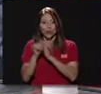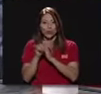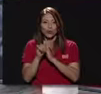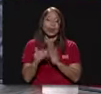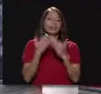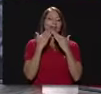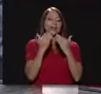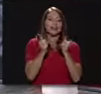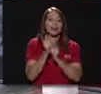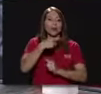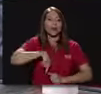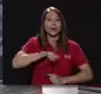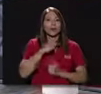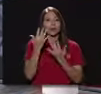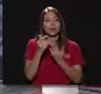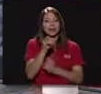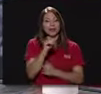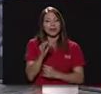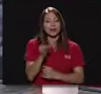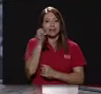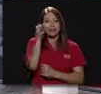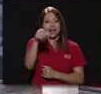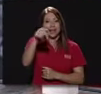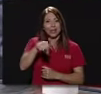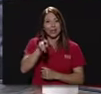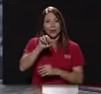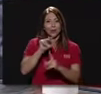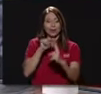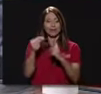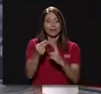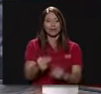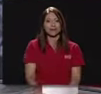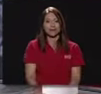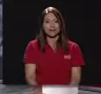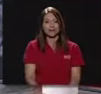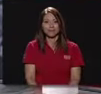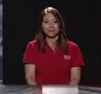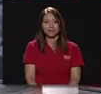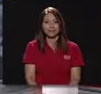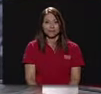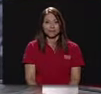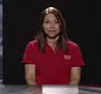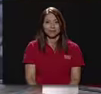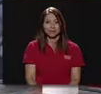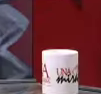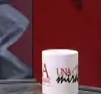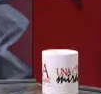YouTube. Muchas gracias por acompañarnos. Les esperamos la próxima semana aquí en Una Mirada. Hasta pronto.